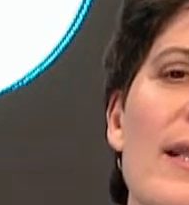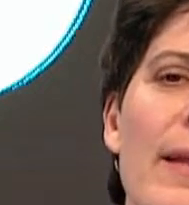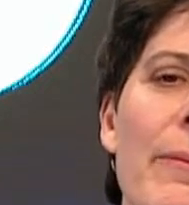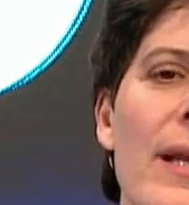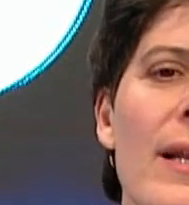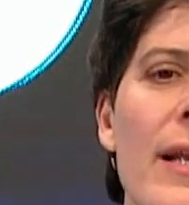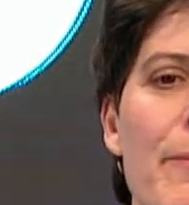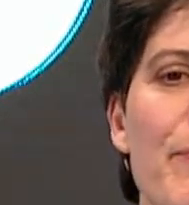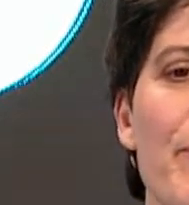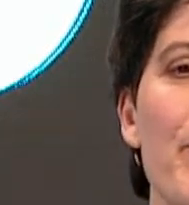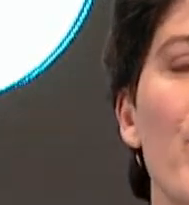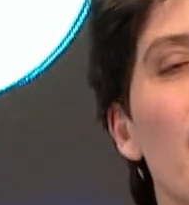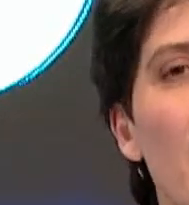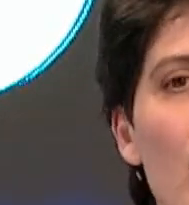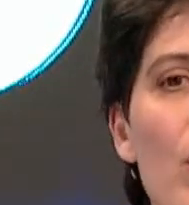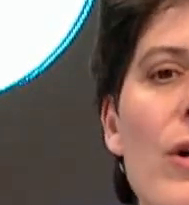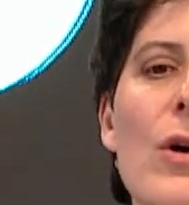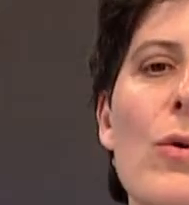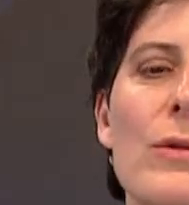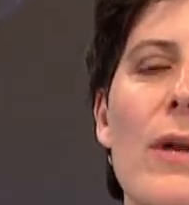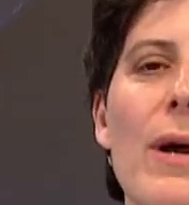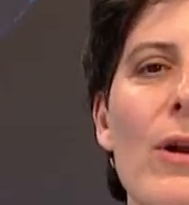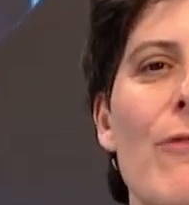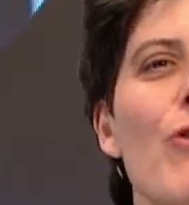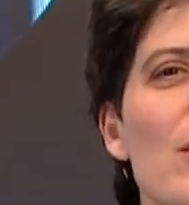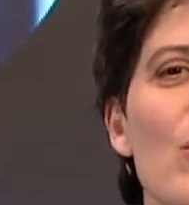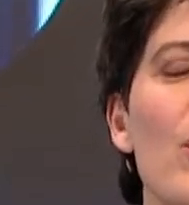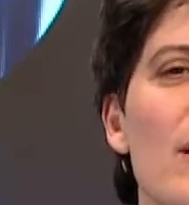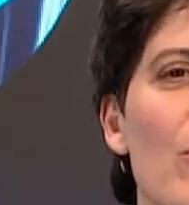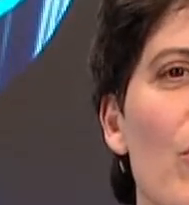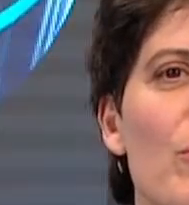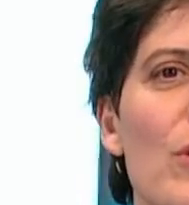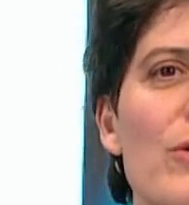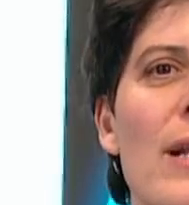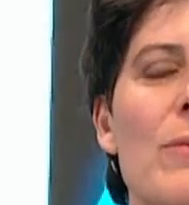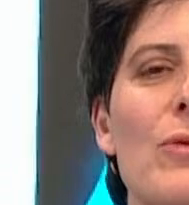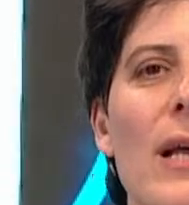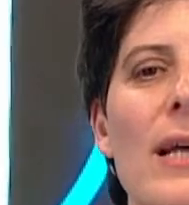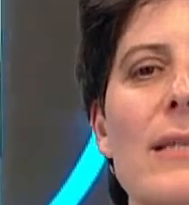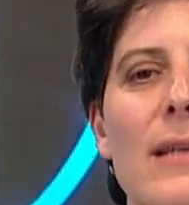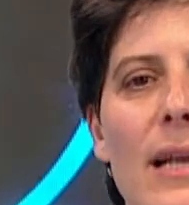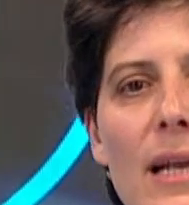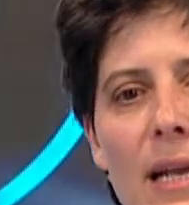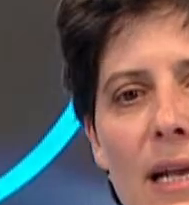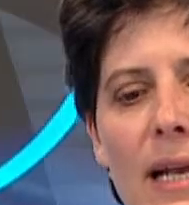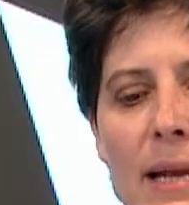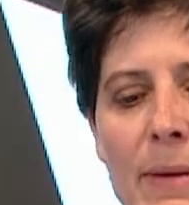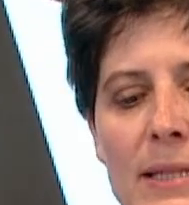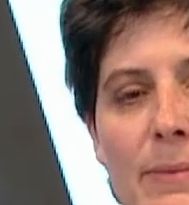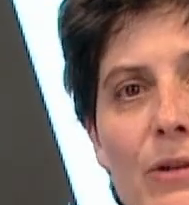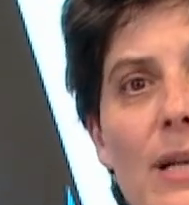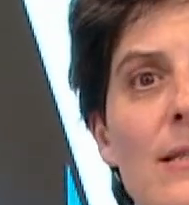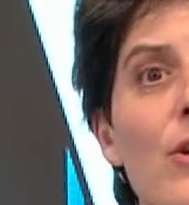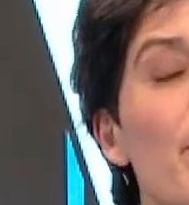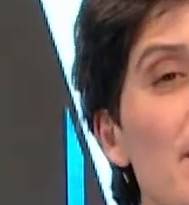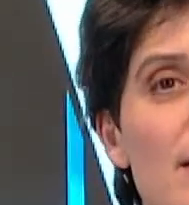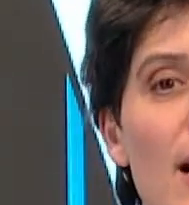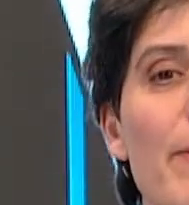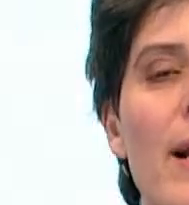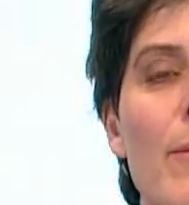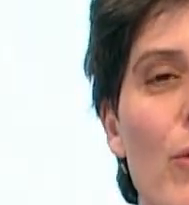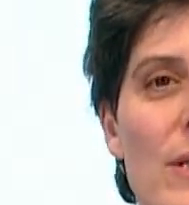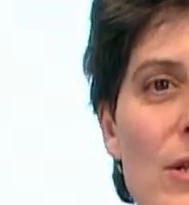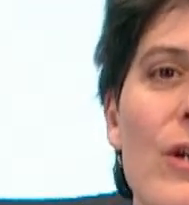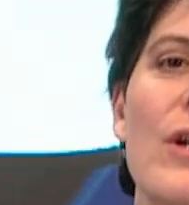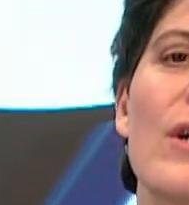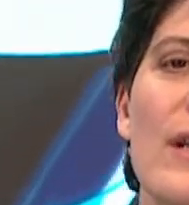poder también poner en valor un trabajo, el esfuerzo colectivo de los diputados y las diputadas que participaron de la sesión especial